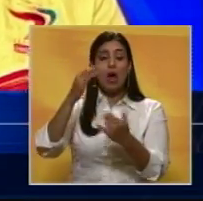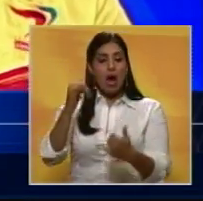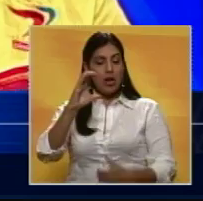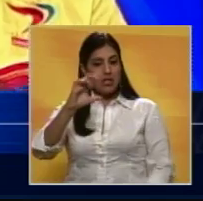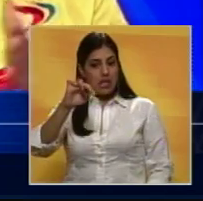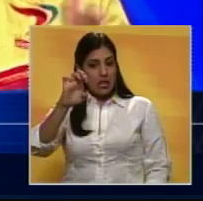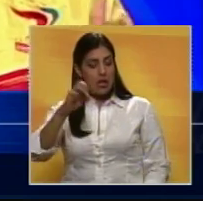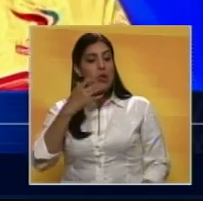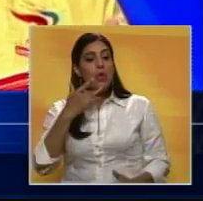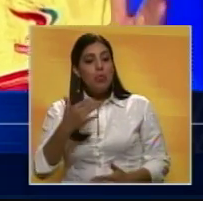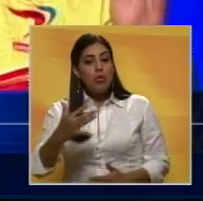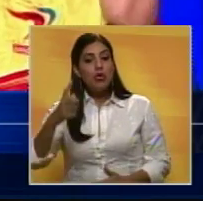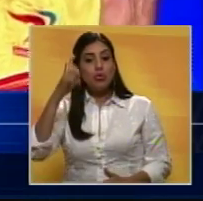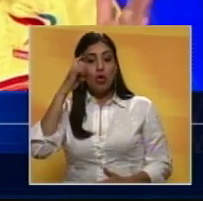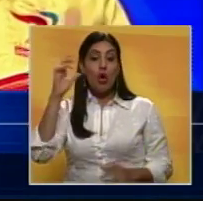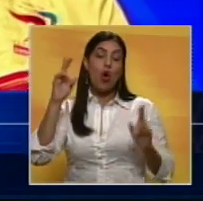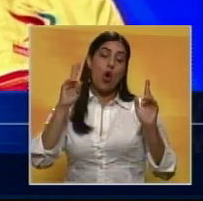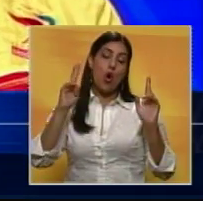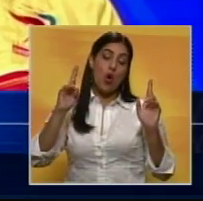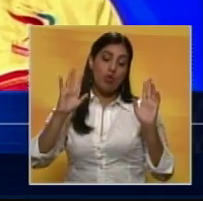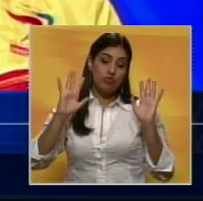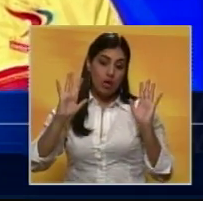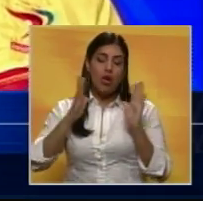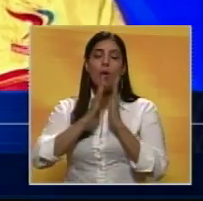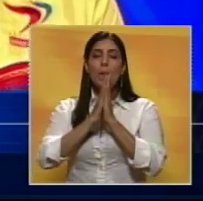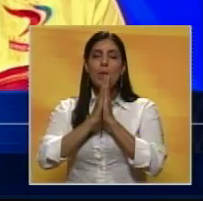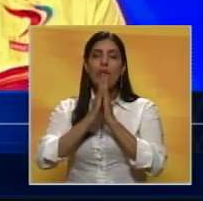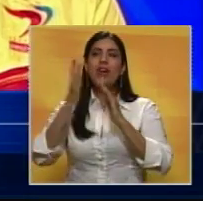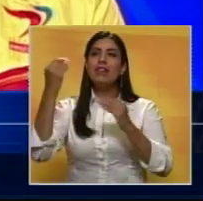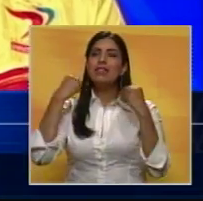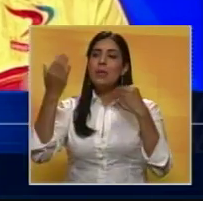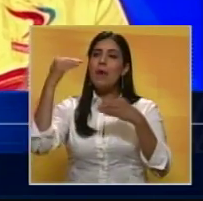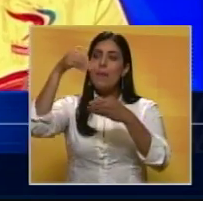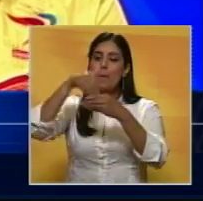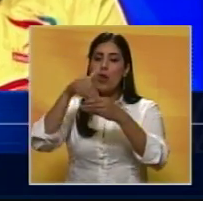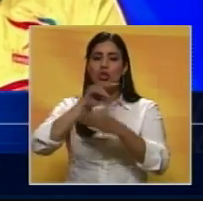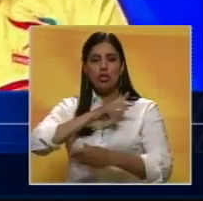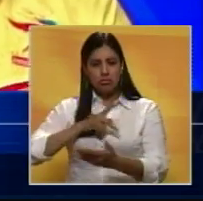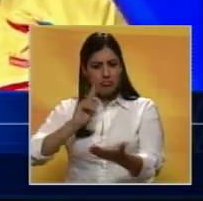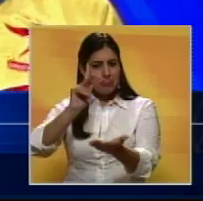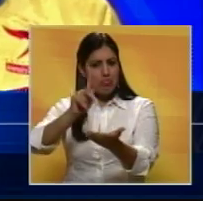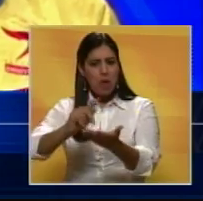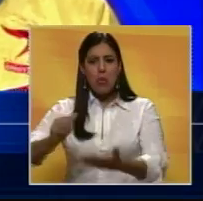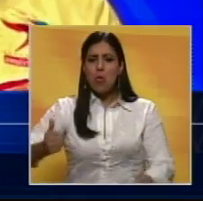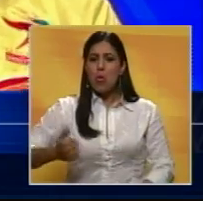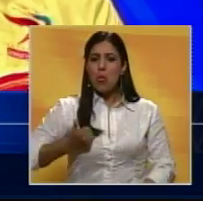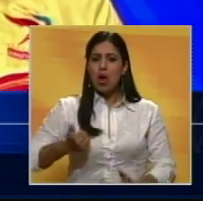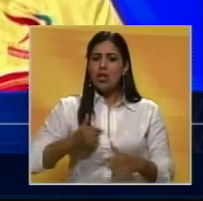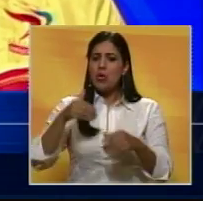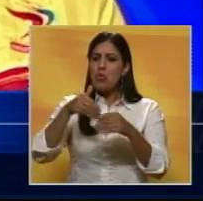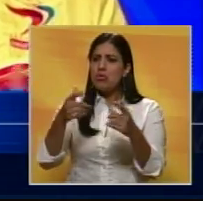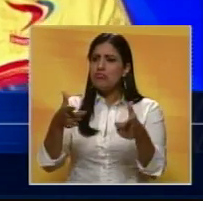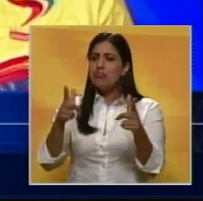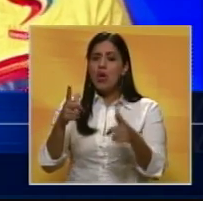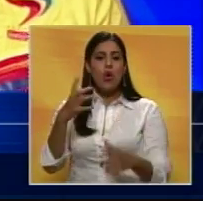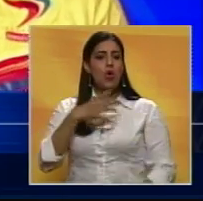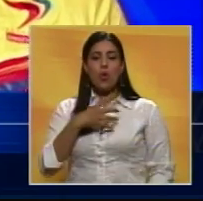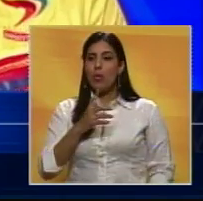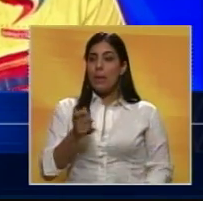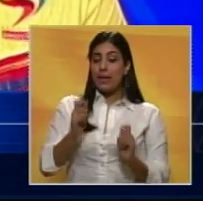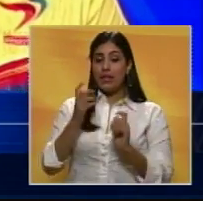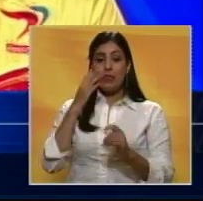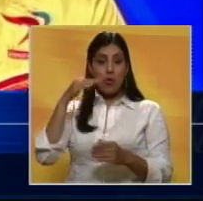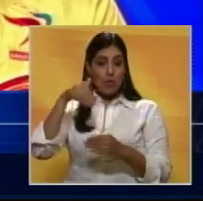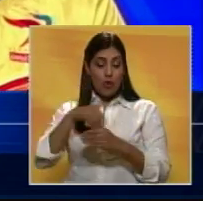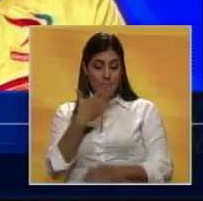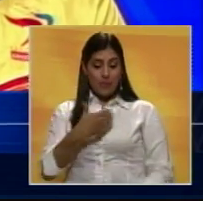CNE en los próximos días, ojalá, y es lo que pedimos, convocó unas elecciones y nosotros iremos a cualquier sea la elección. No pueden pretender que